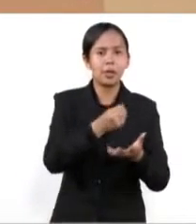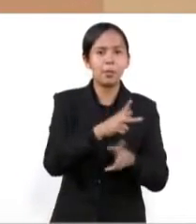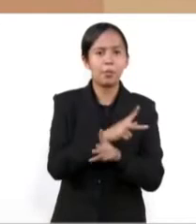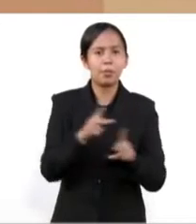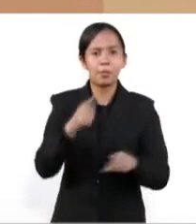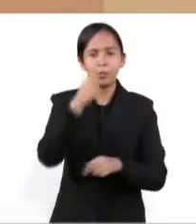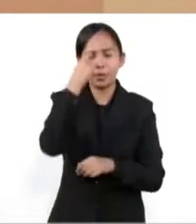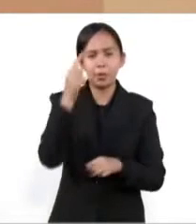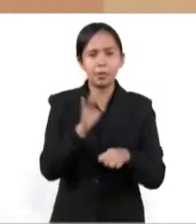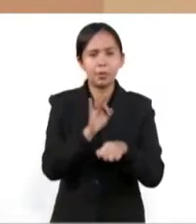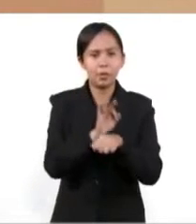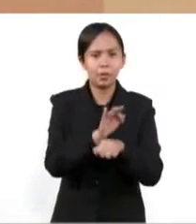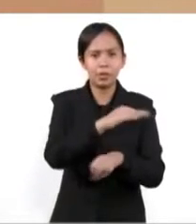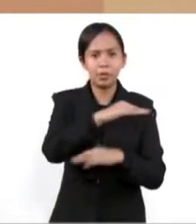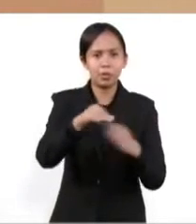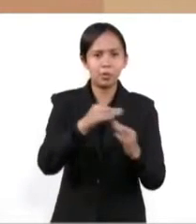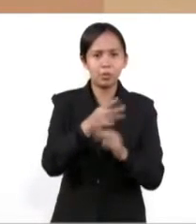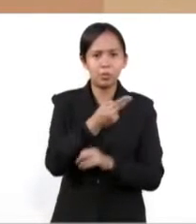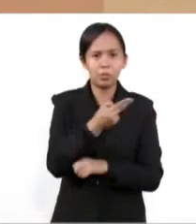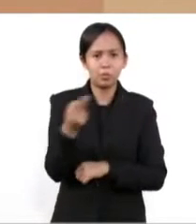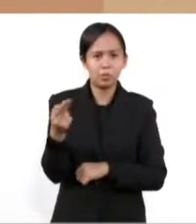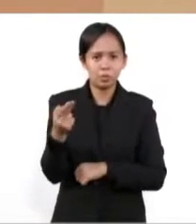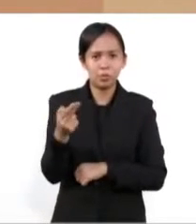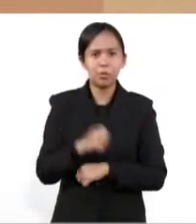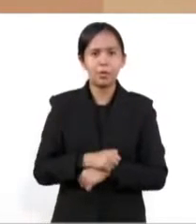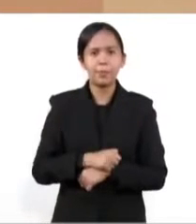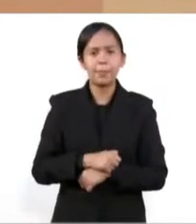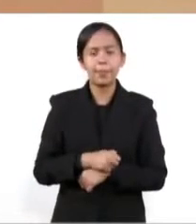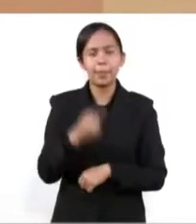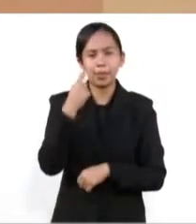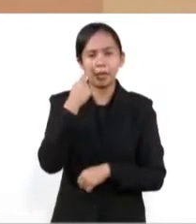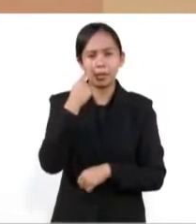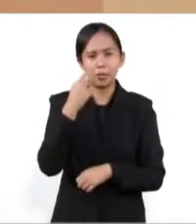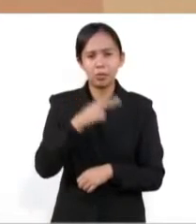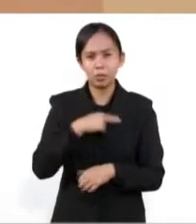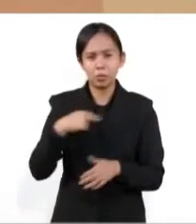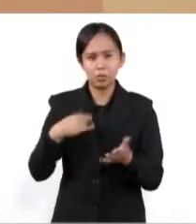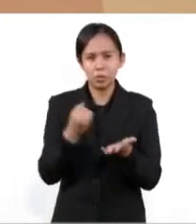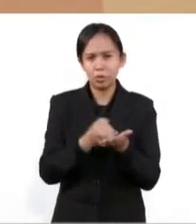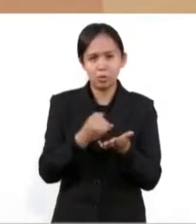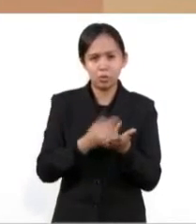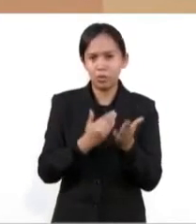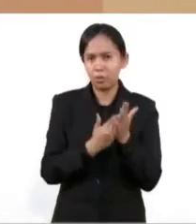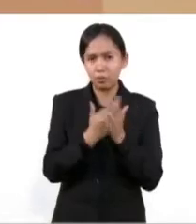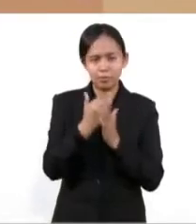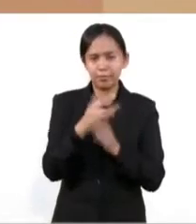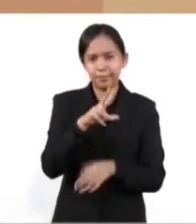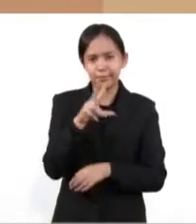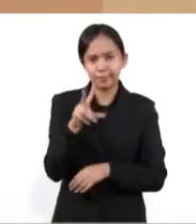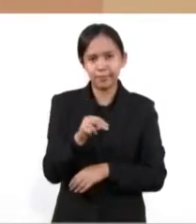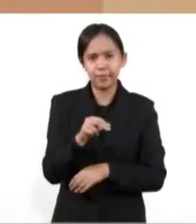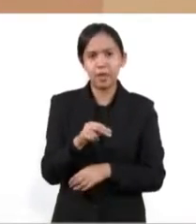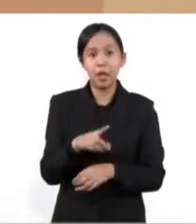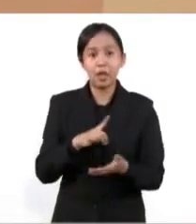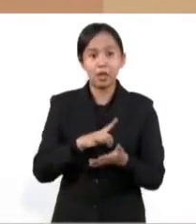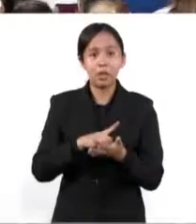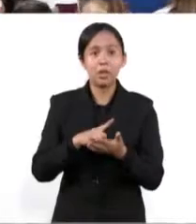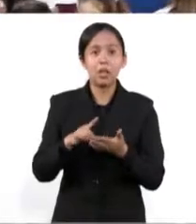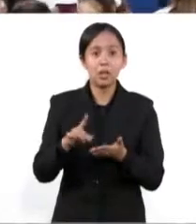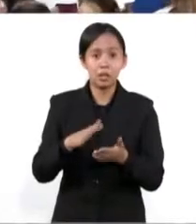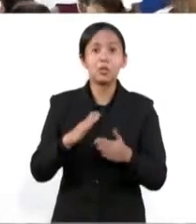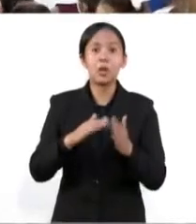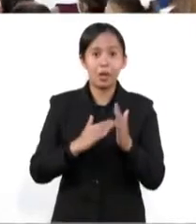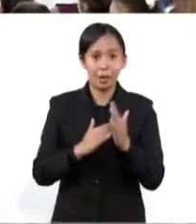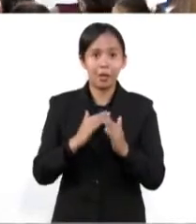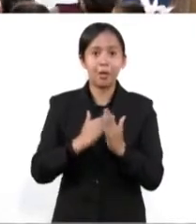beneficio de la gente, es para beneficio de ustedes. Fíjense, no hemos aumentado impuestos, no hemos aumentado derechos y